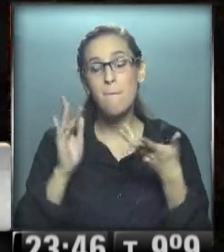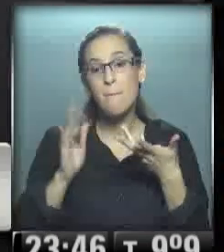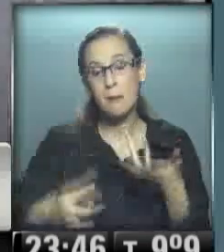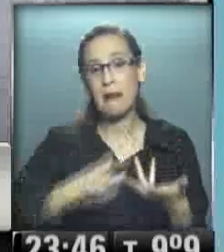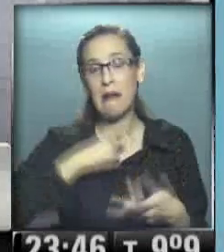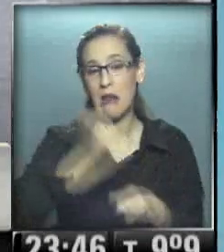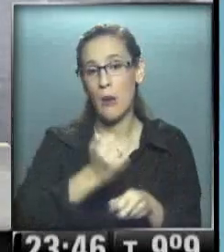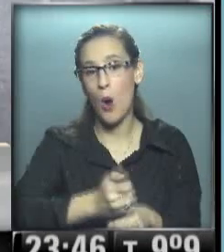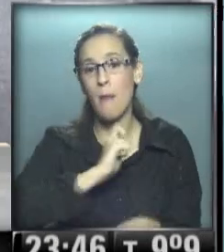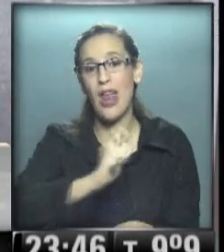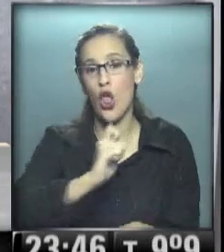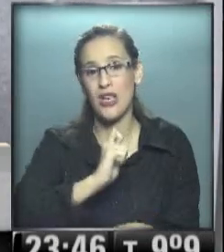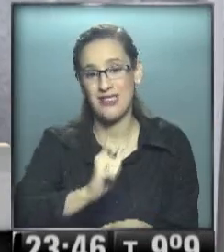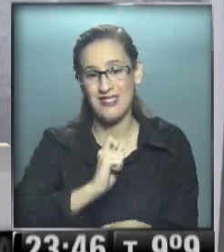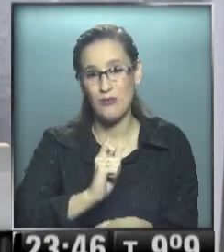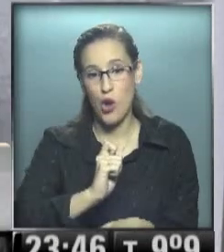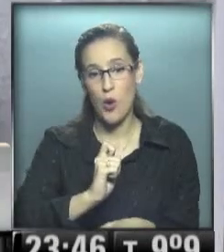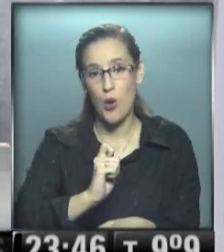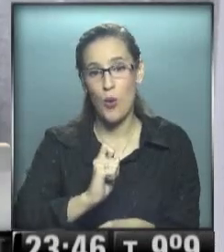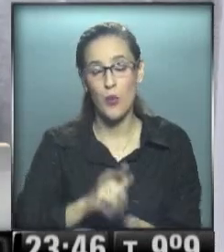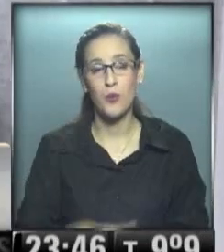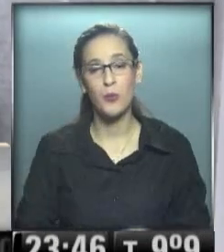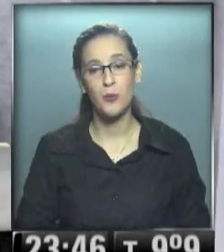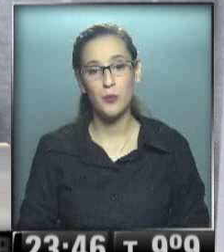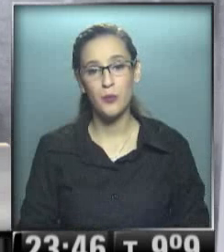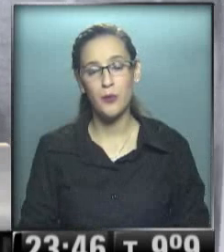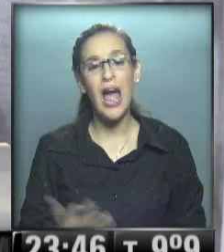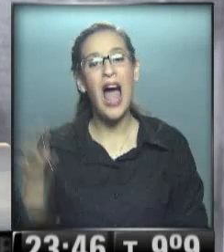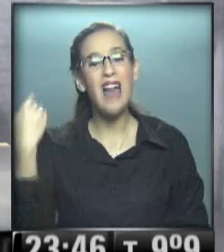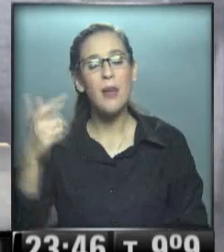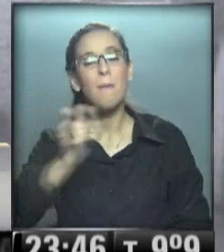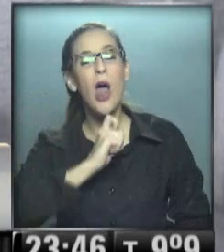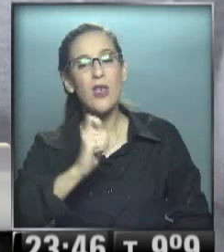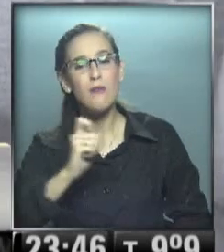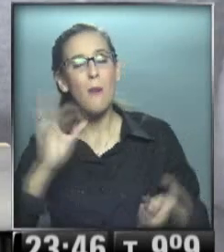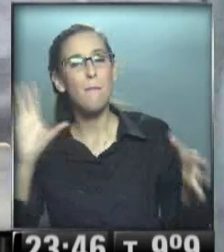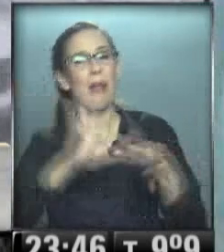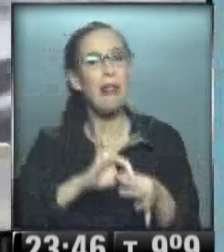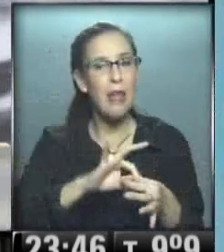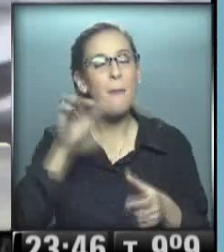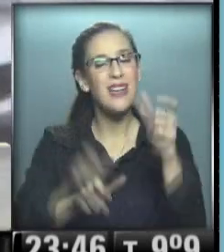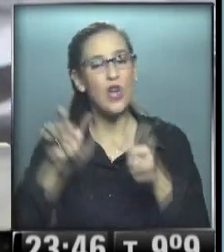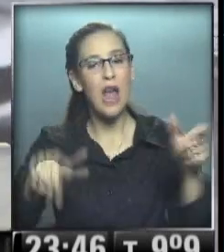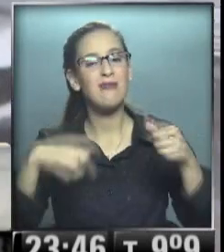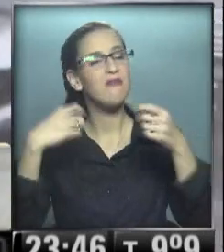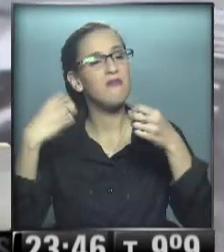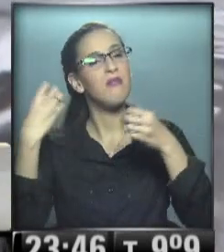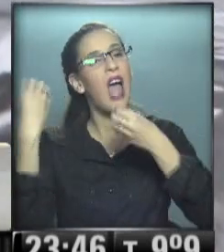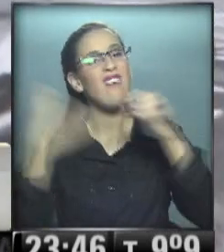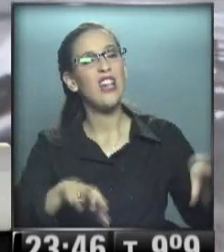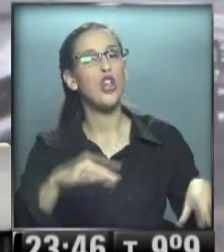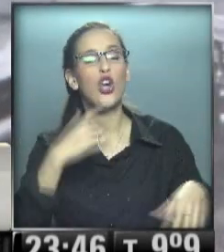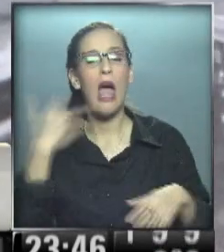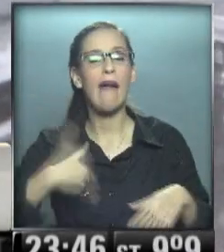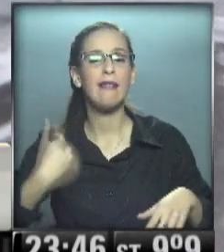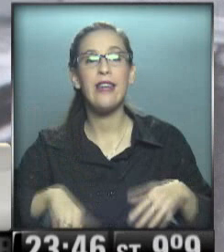plantar una bandera frente a un mapa del periodismo en ese momento que estaba vinculado a los que se iban del país por miedo y los que se quedaban y eran